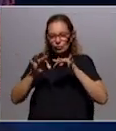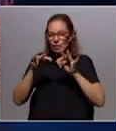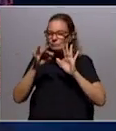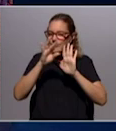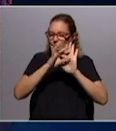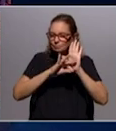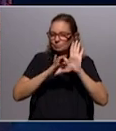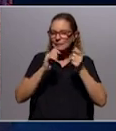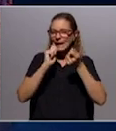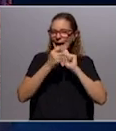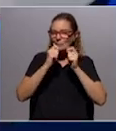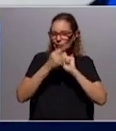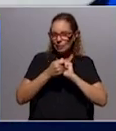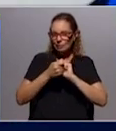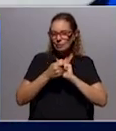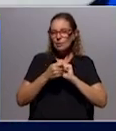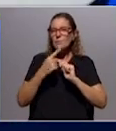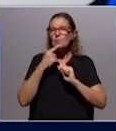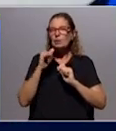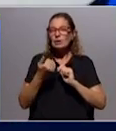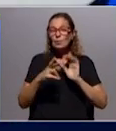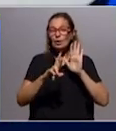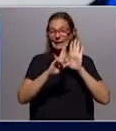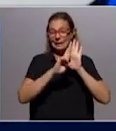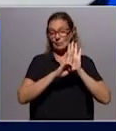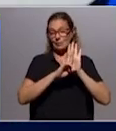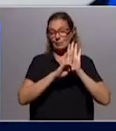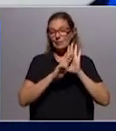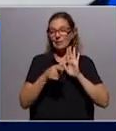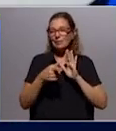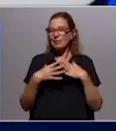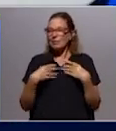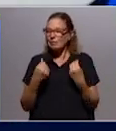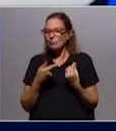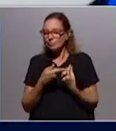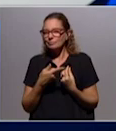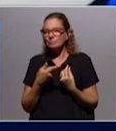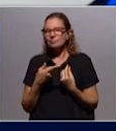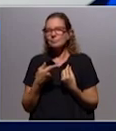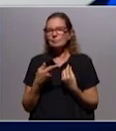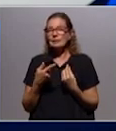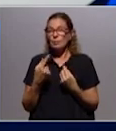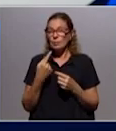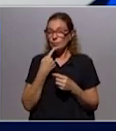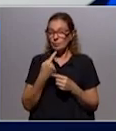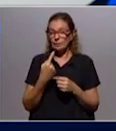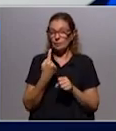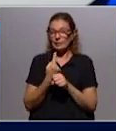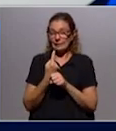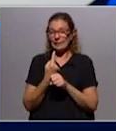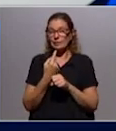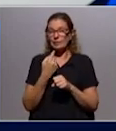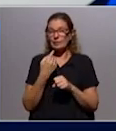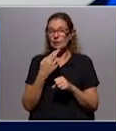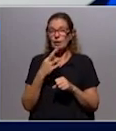cambios que puedan haber en por ejemplo los reglamentos en ese sentido de lo que traemos acá es una primicia lo dice el propio